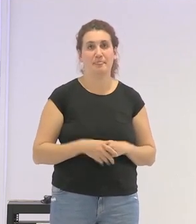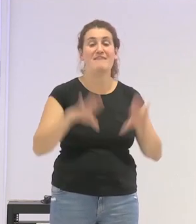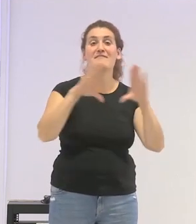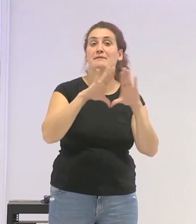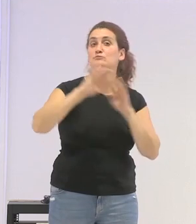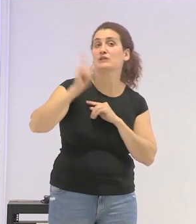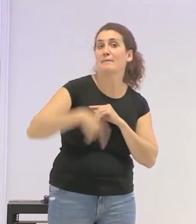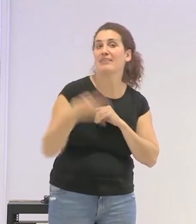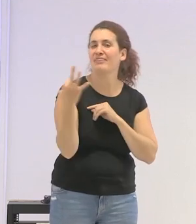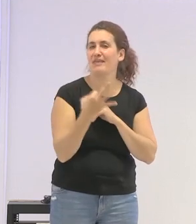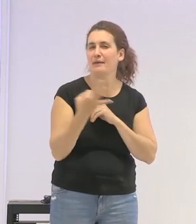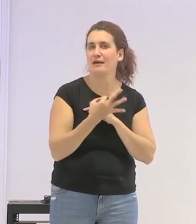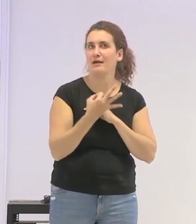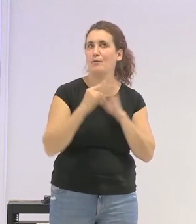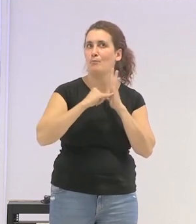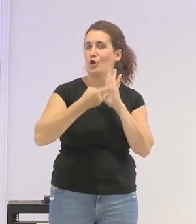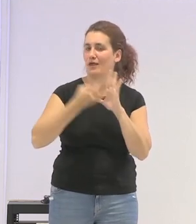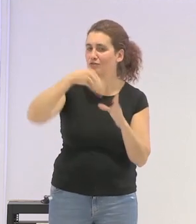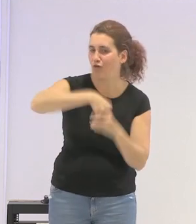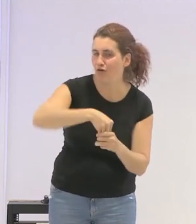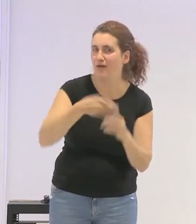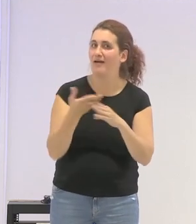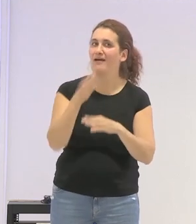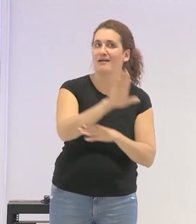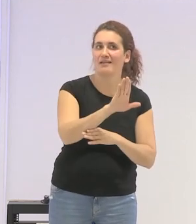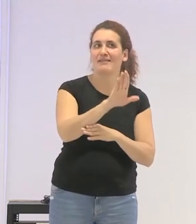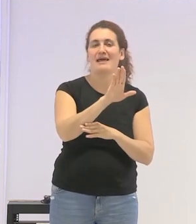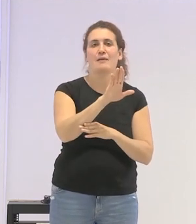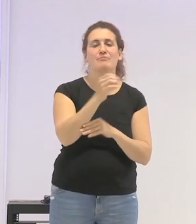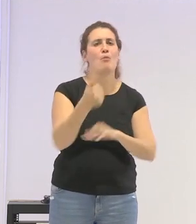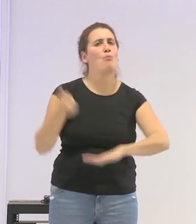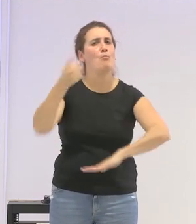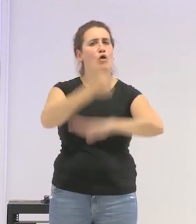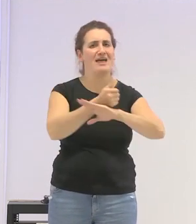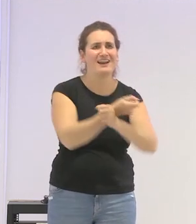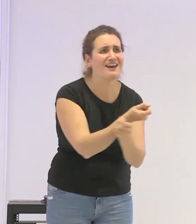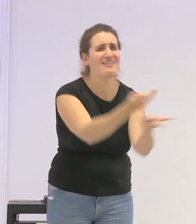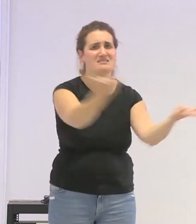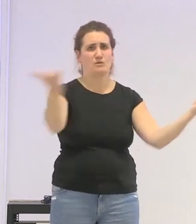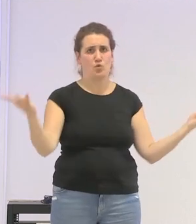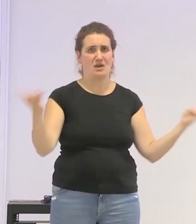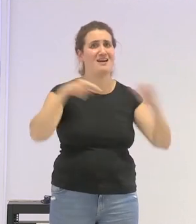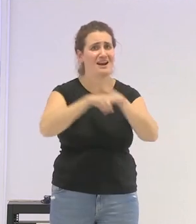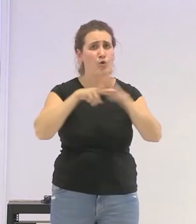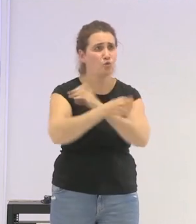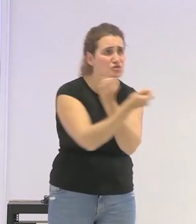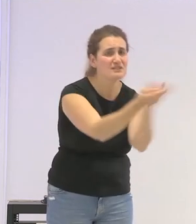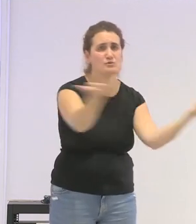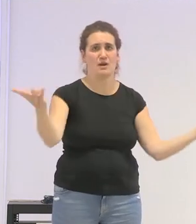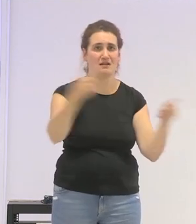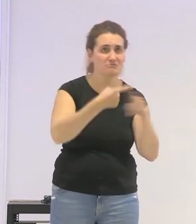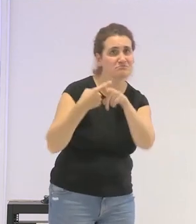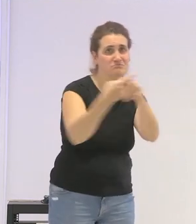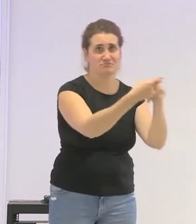que ser parte, yo creo, de un proyecto que se proponga redistribuir el poder, redistribuir los recursos, ¿no? Y bueno, y